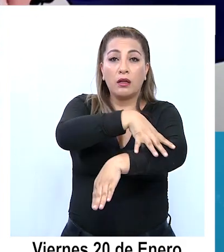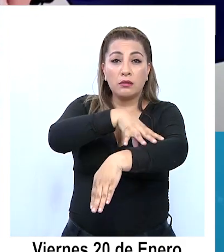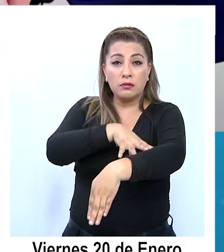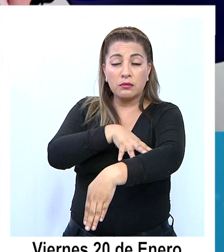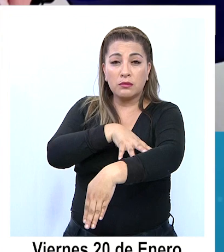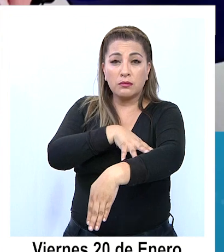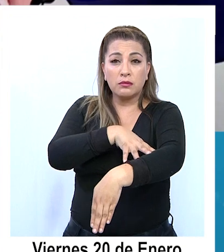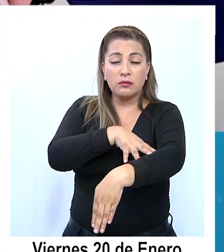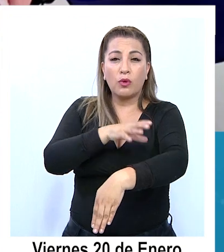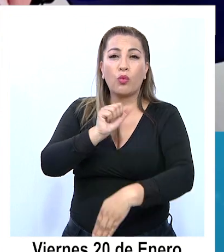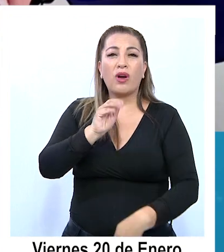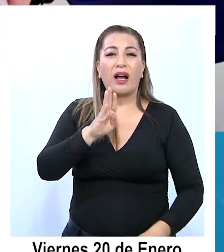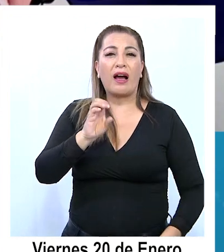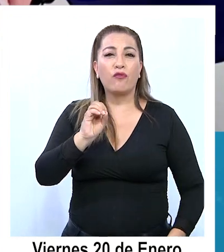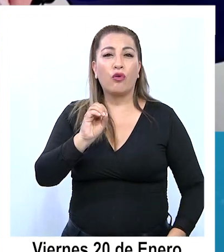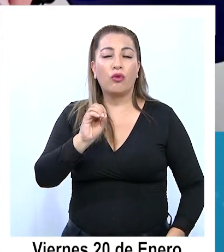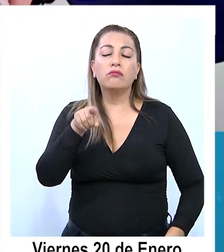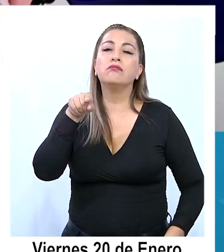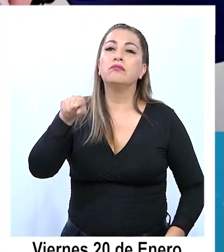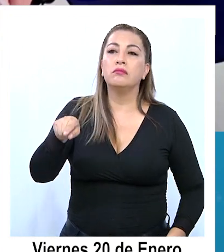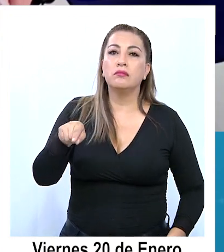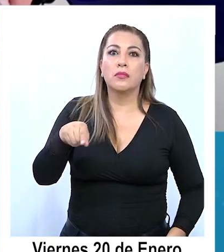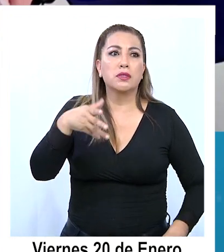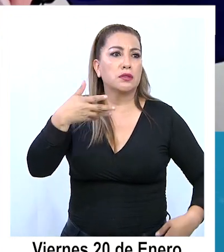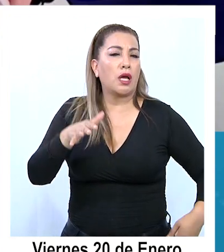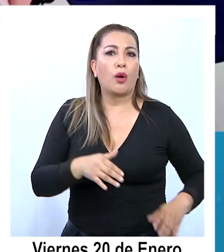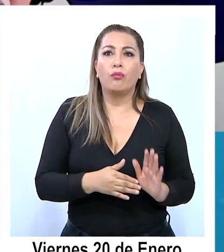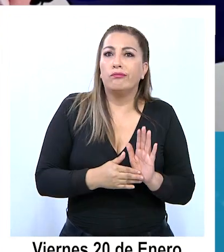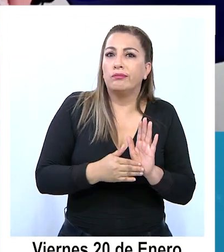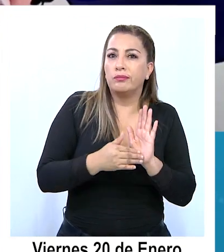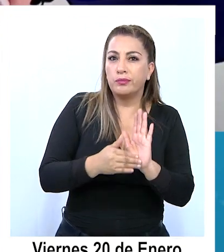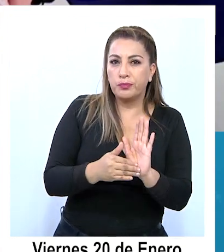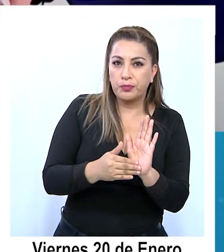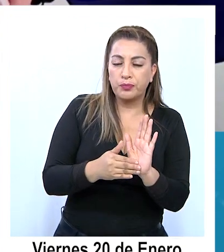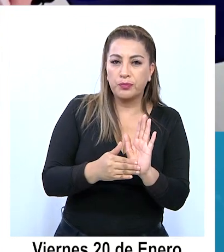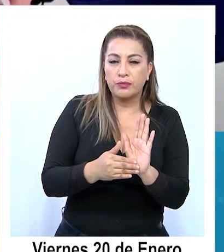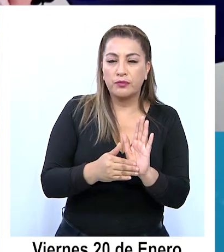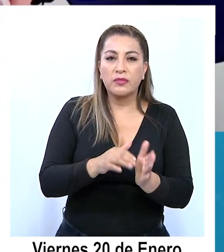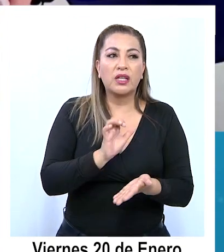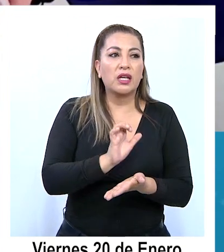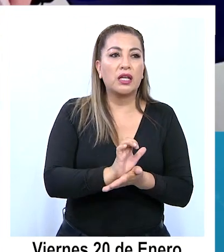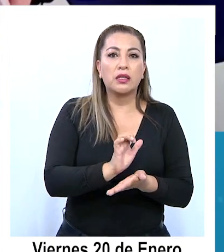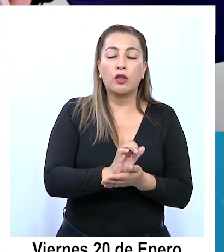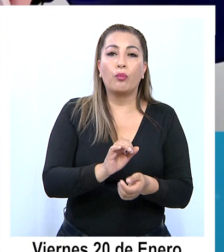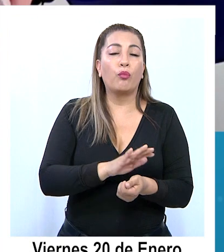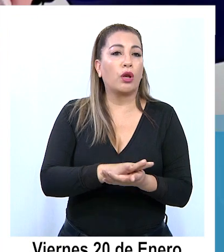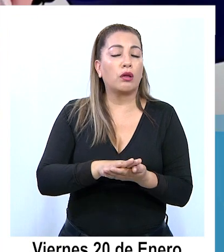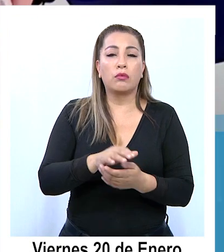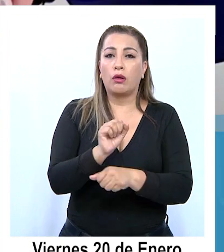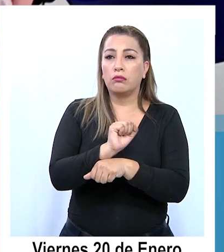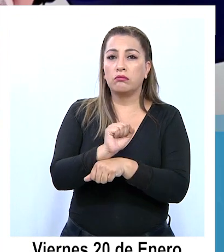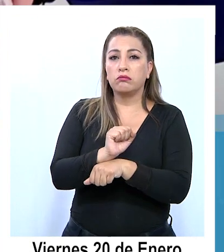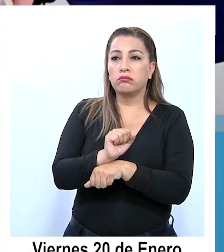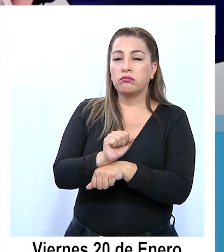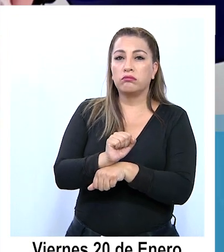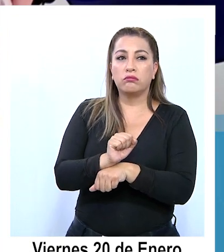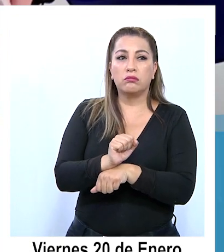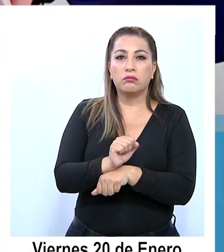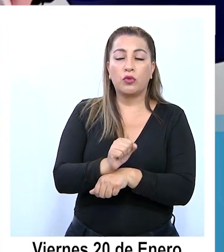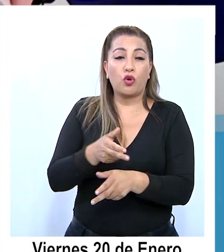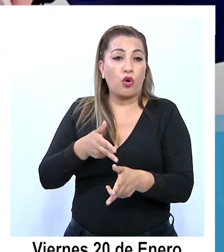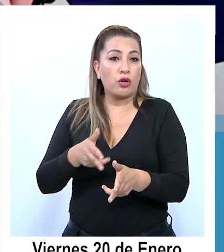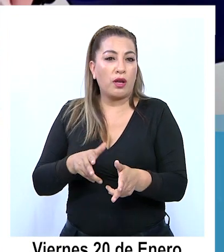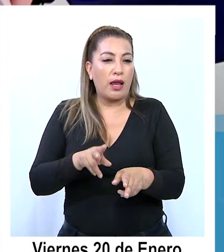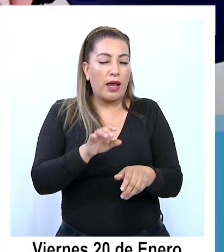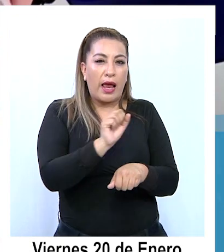ha sido dramáticamente expuesto en que él estaba en una patrulla que fue atacada con